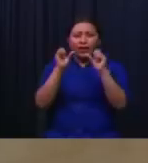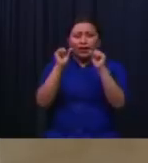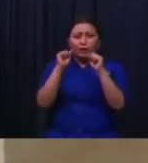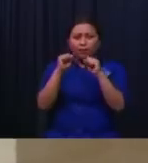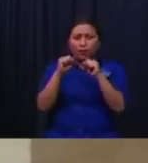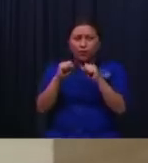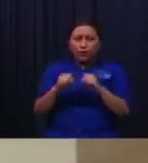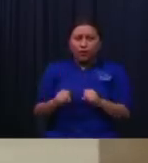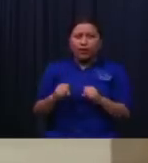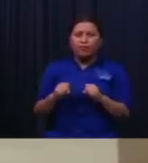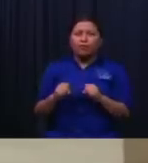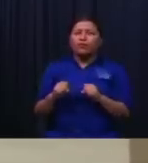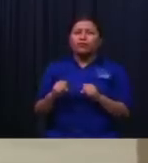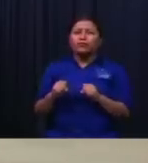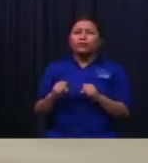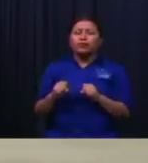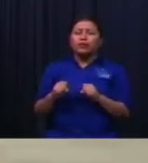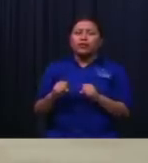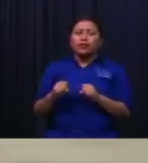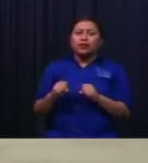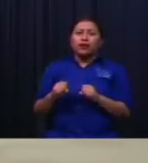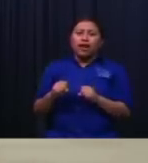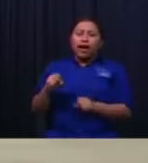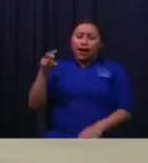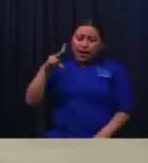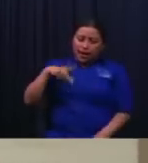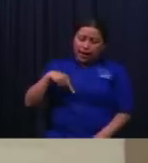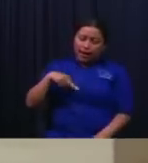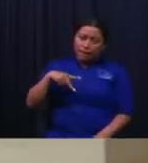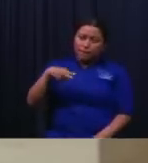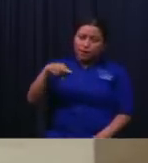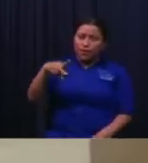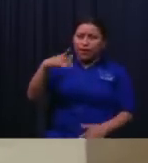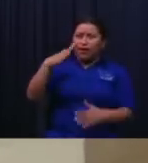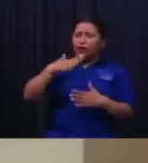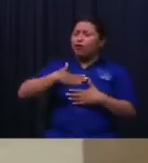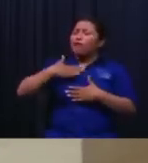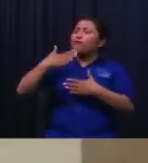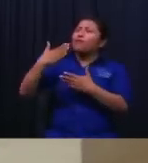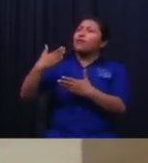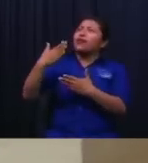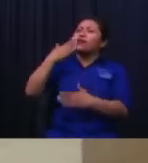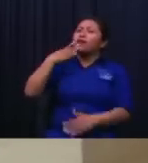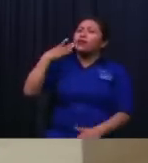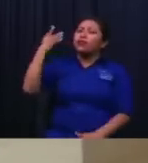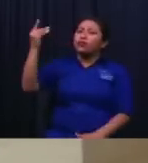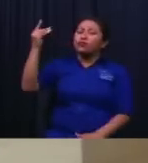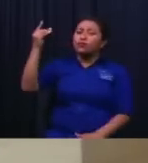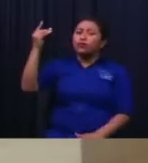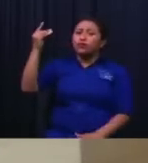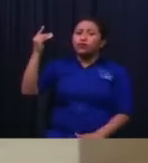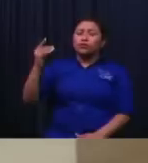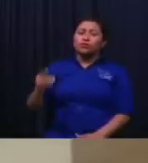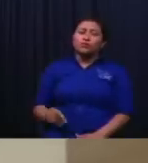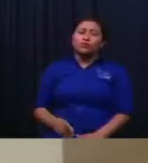podamos caminar con esa convicción delante de Dios, porque eso nos va a dar autoridad. ¿Saber sobre